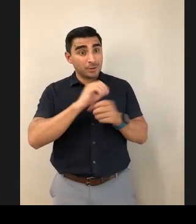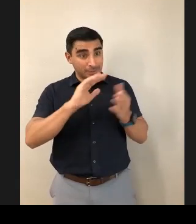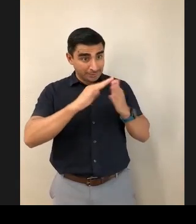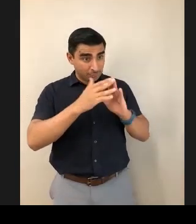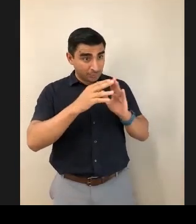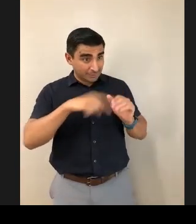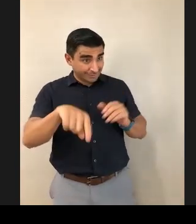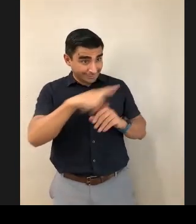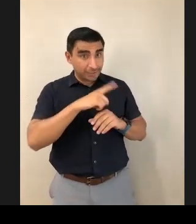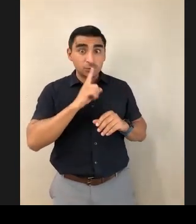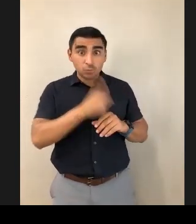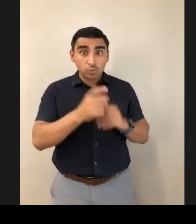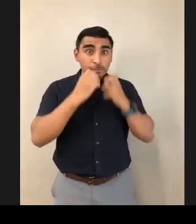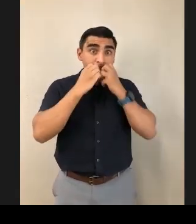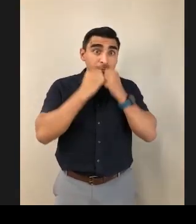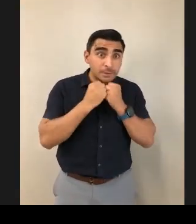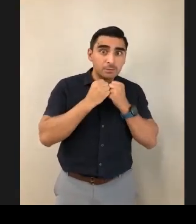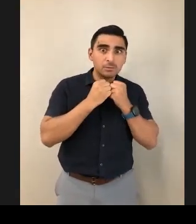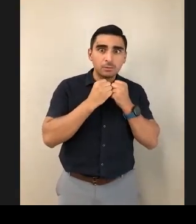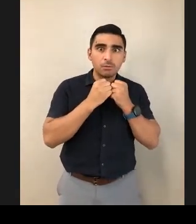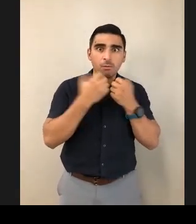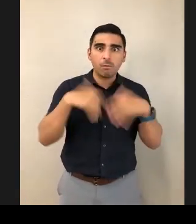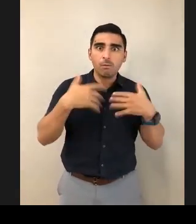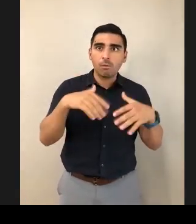una comunidad que realmente